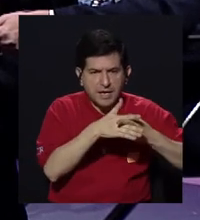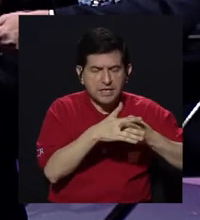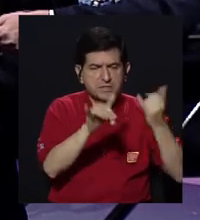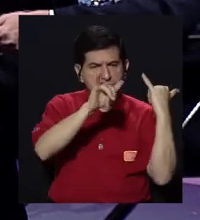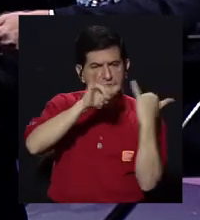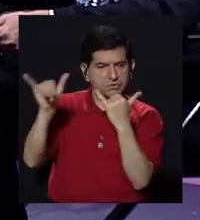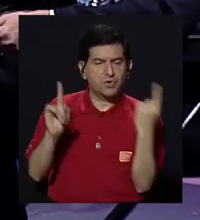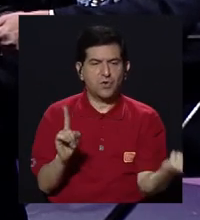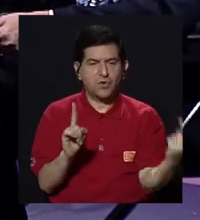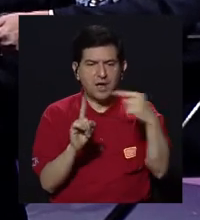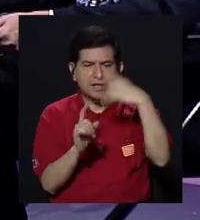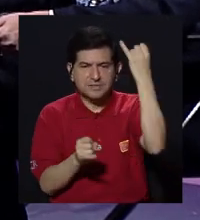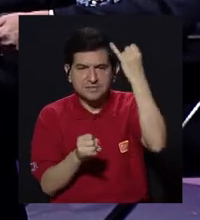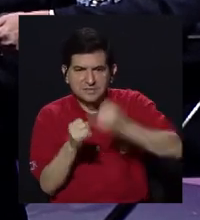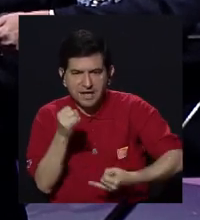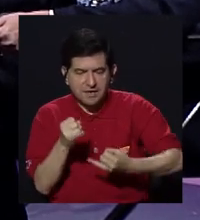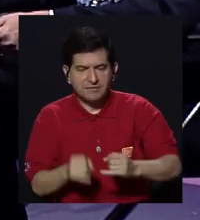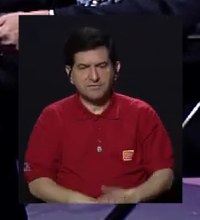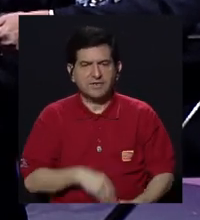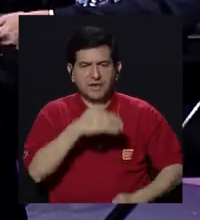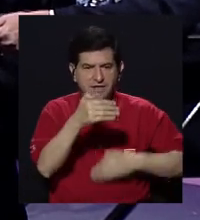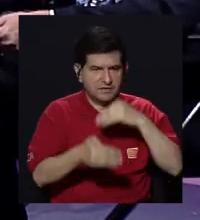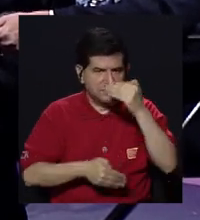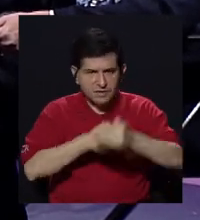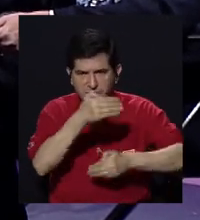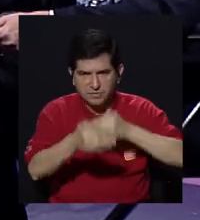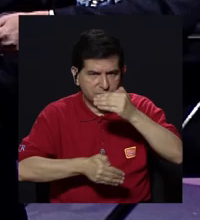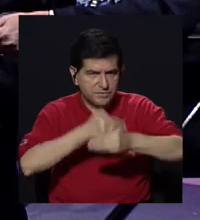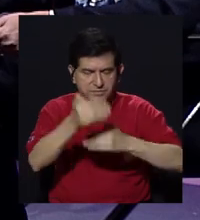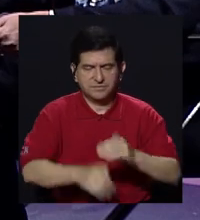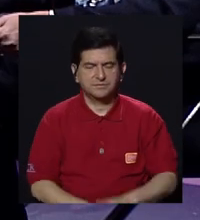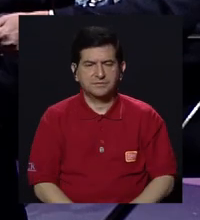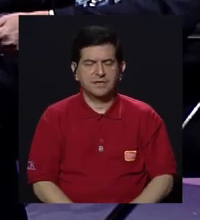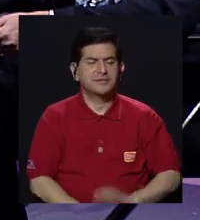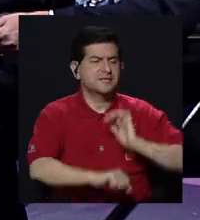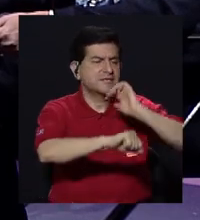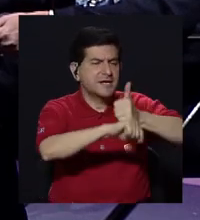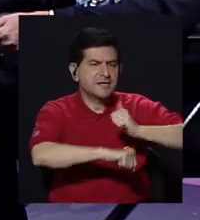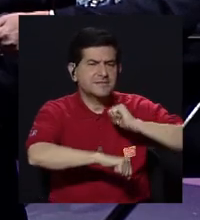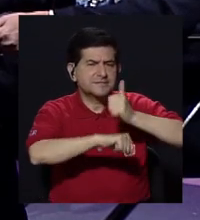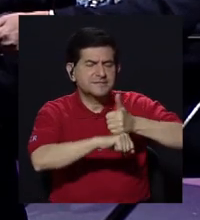de la denuncia hasta el final de la tramitología